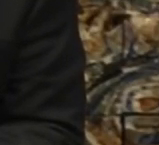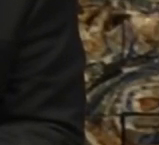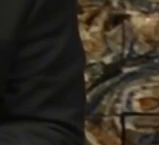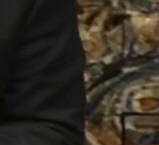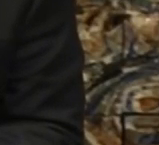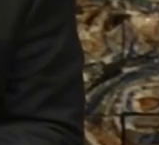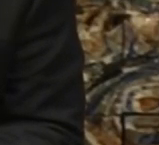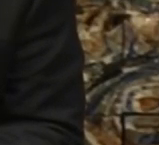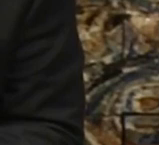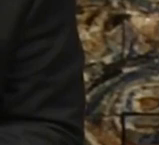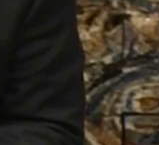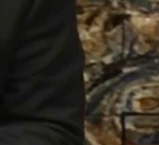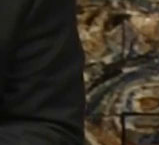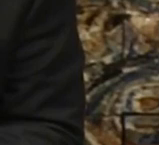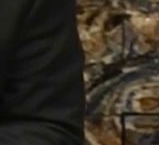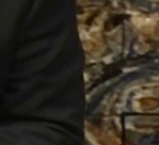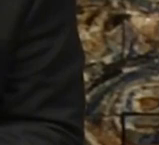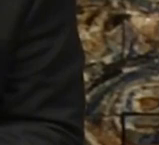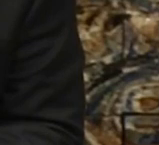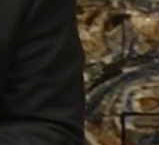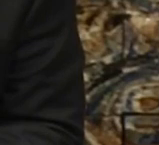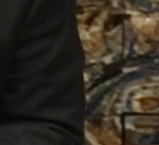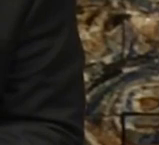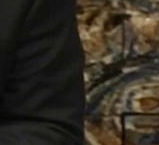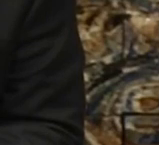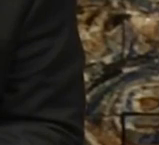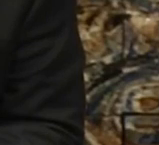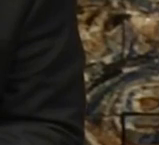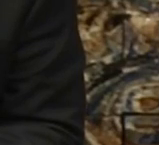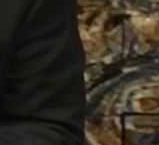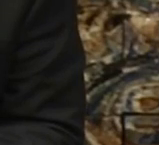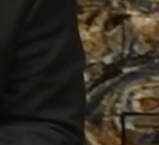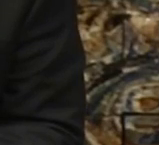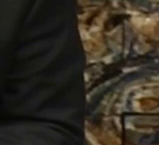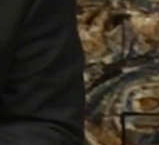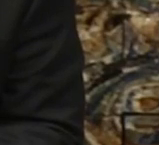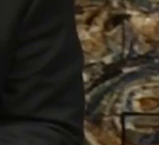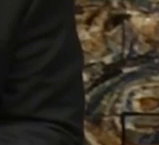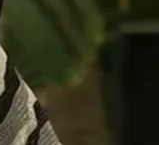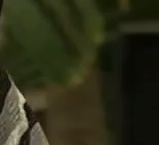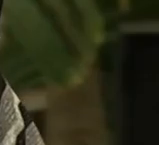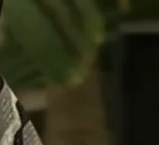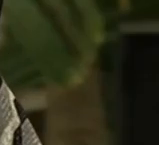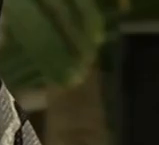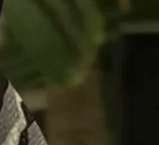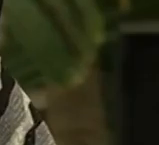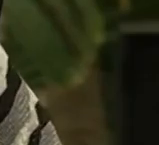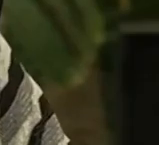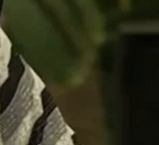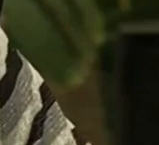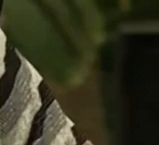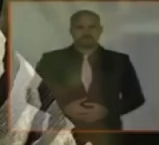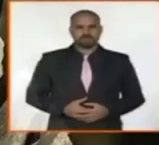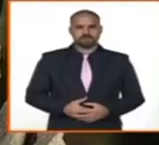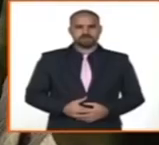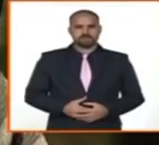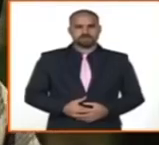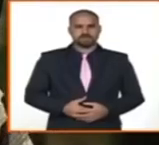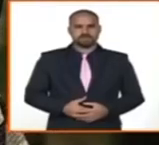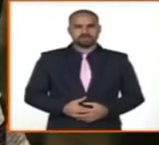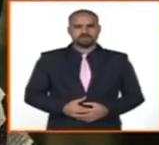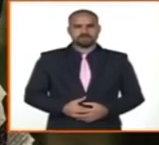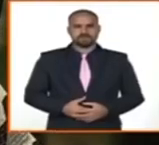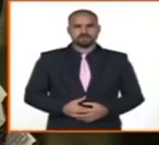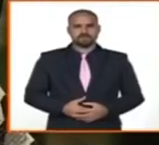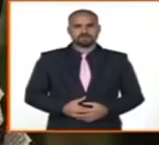lo coloquial. Y admiro mucho la inteligencia y la argumentación de la gente que te aportan, ¿no? Vengo de la comunicación de